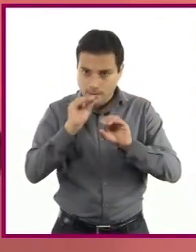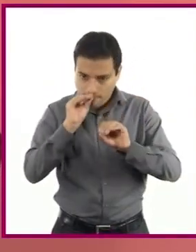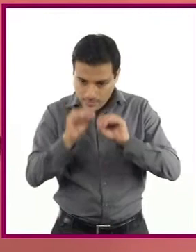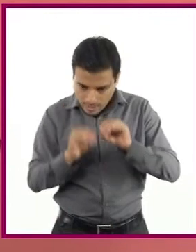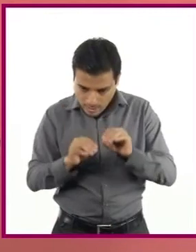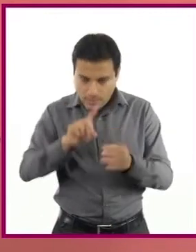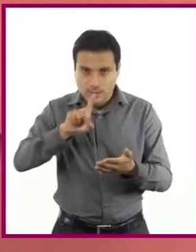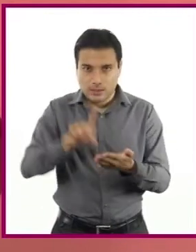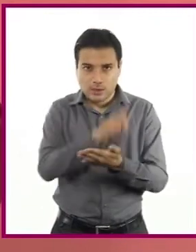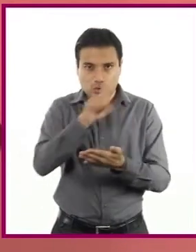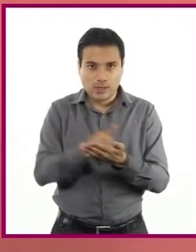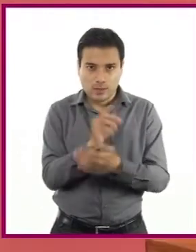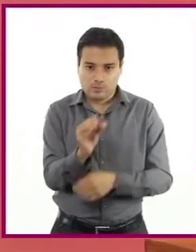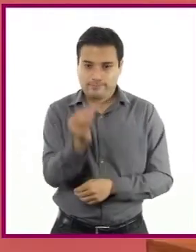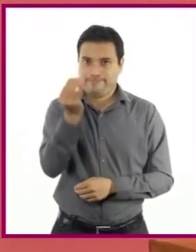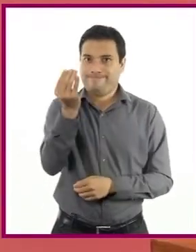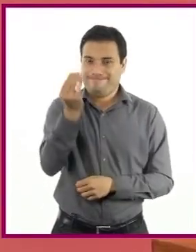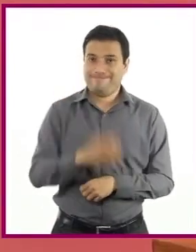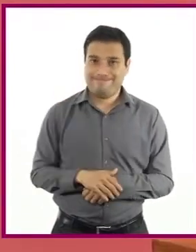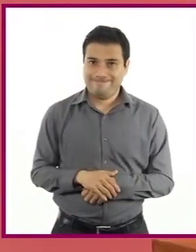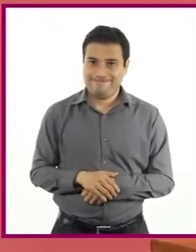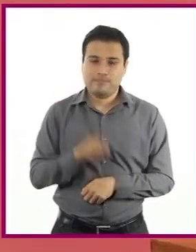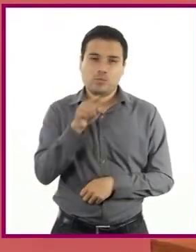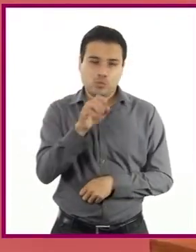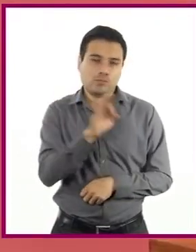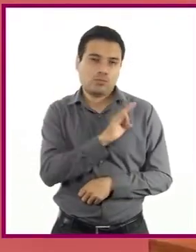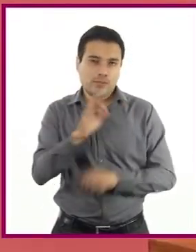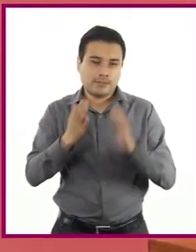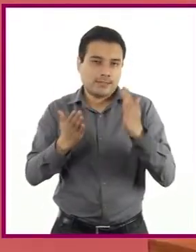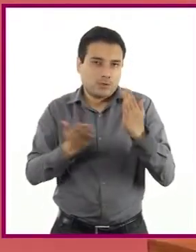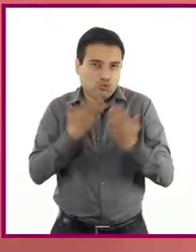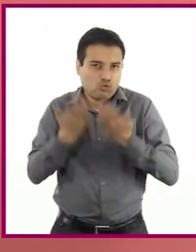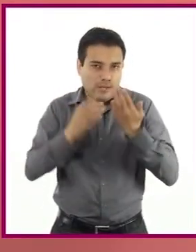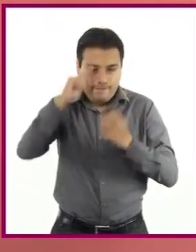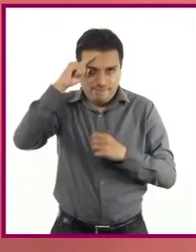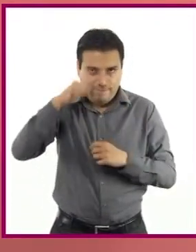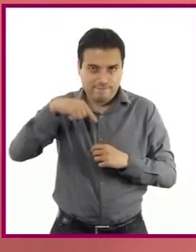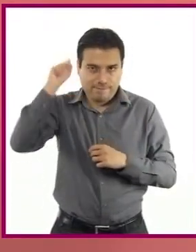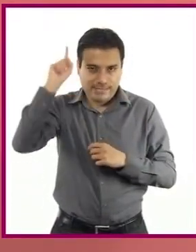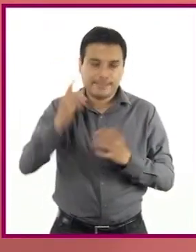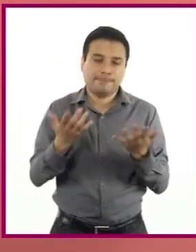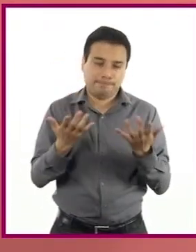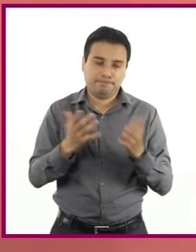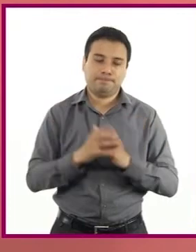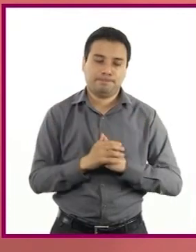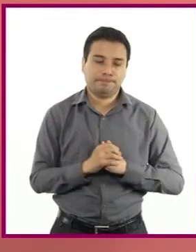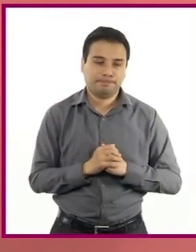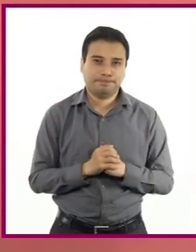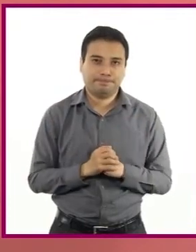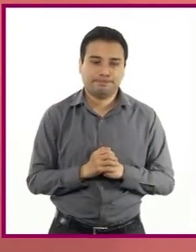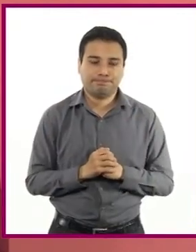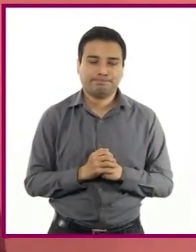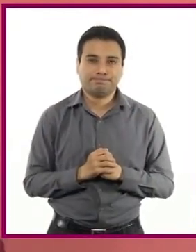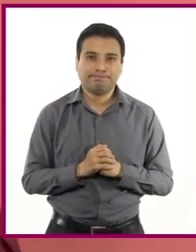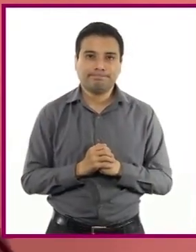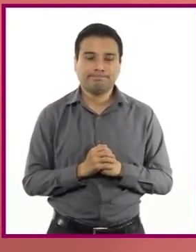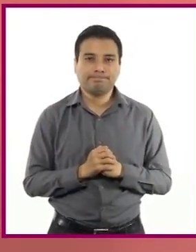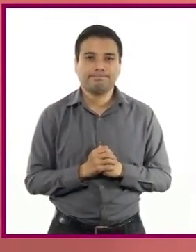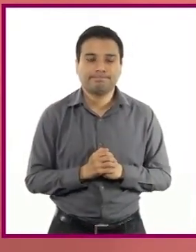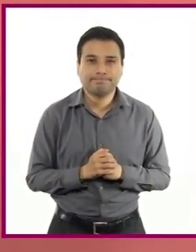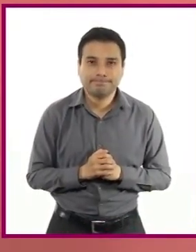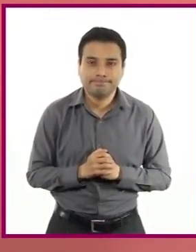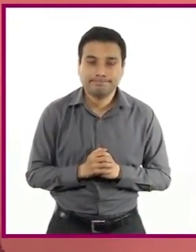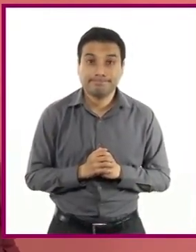bien organizada y sea de fácil acceso para una búsqueda sencilla y rápida. Al ser